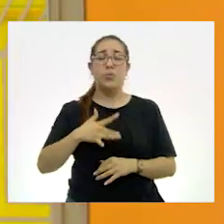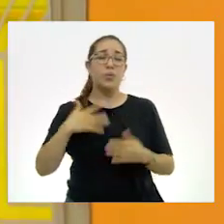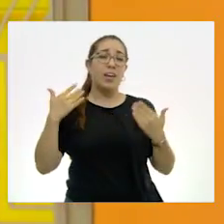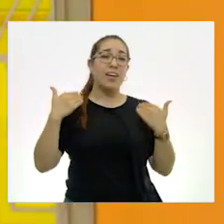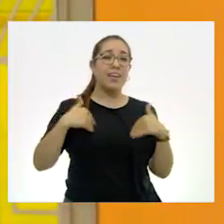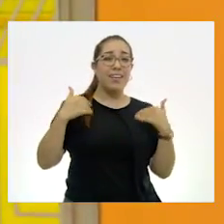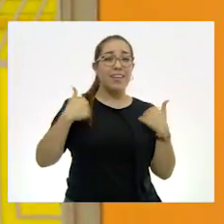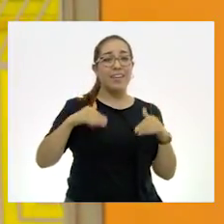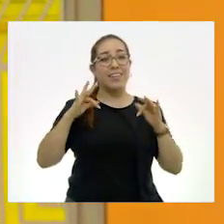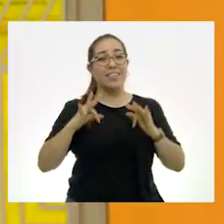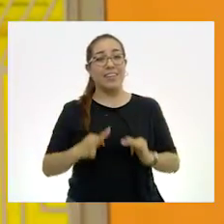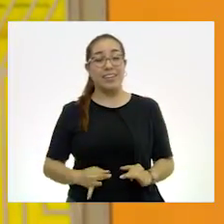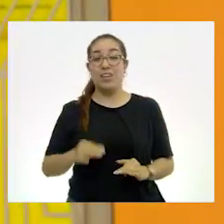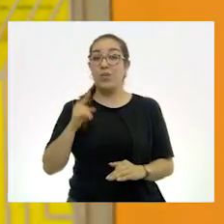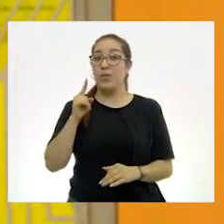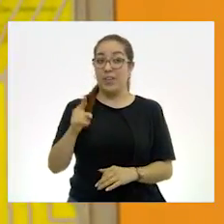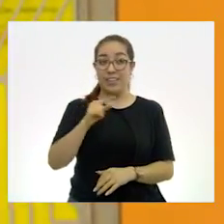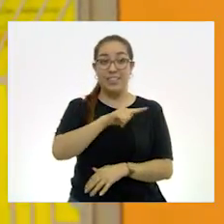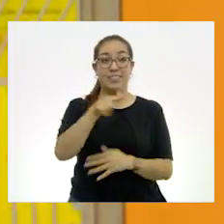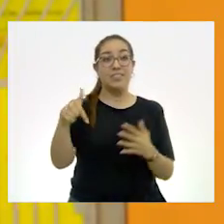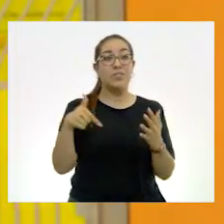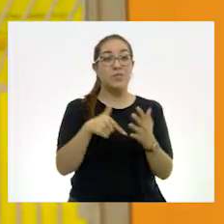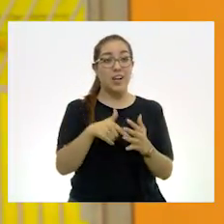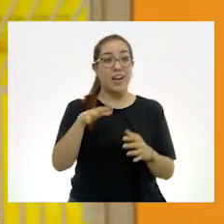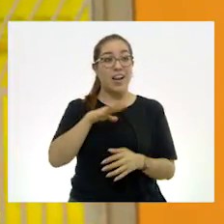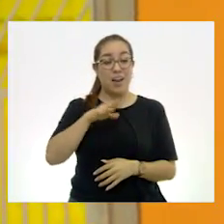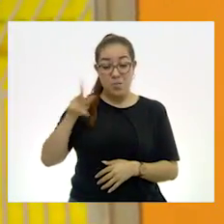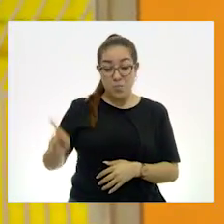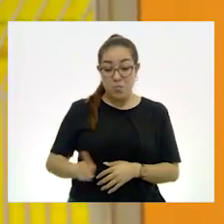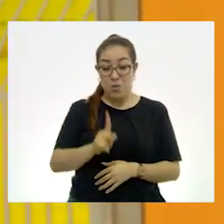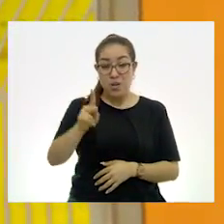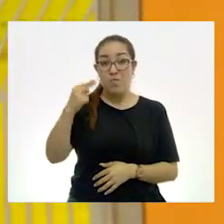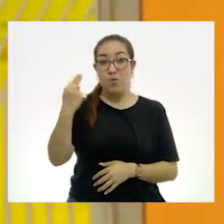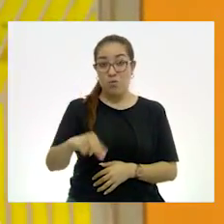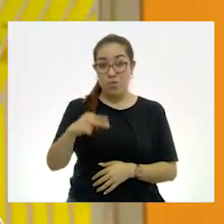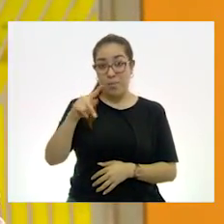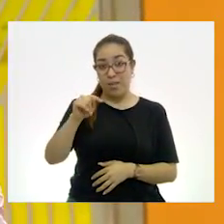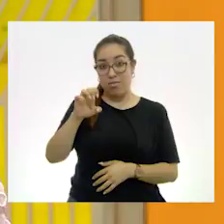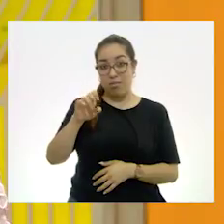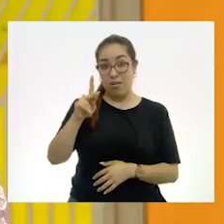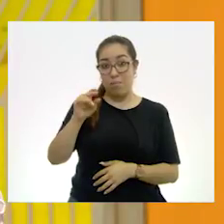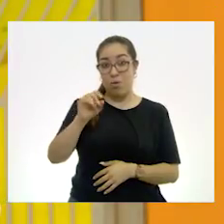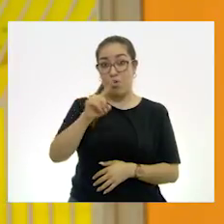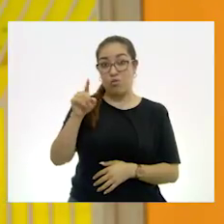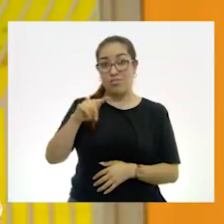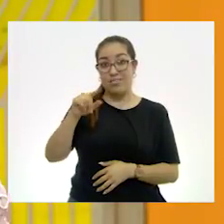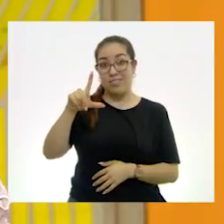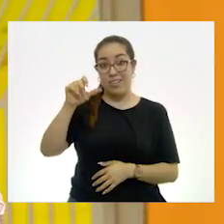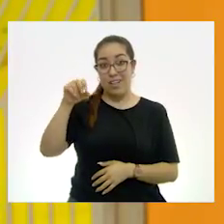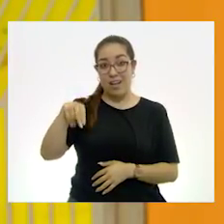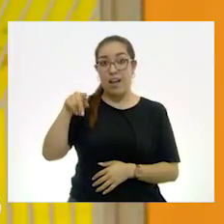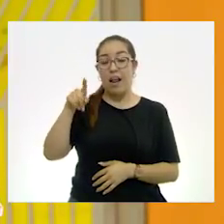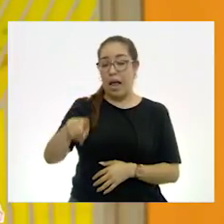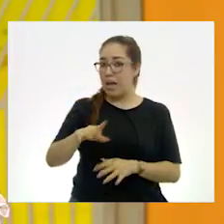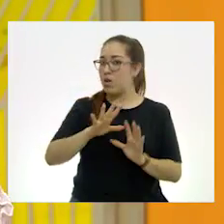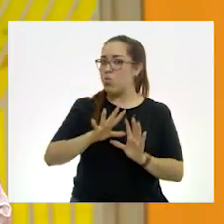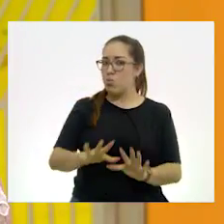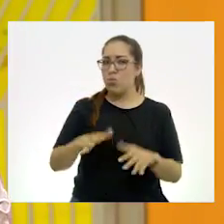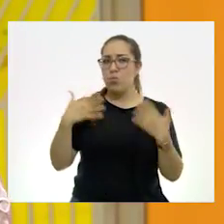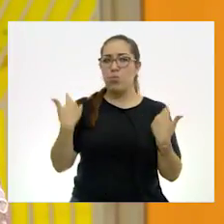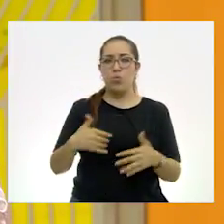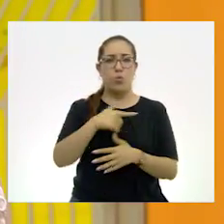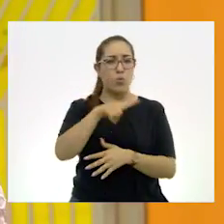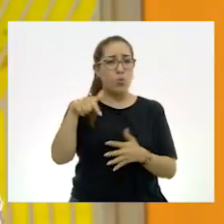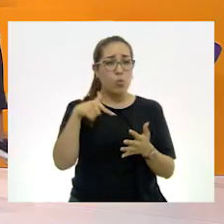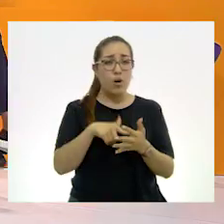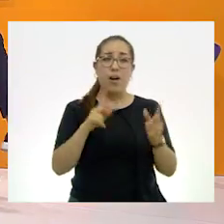El mejor lugar para hacerlo es el pueblo mágico de Tepoztlán, pues su valle fue nombrado por el Dalai Lama como un sitio de